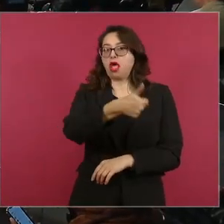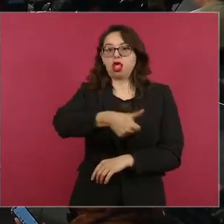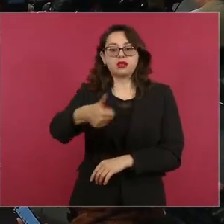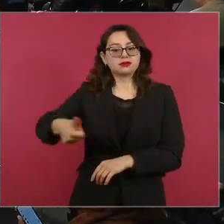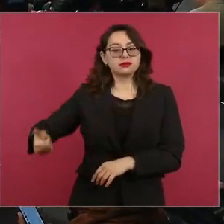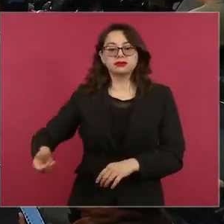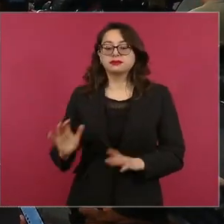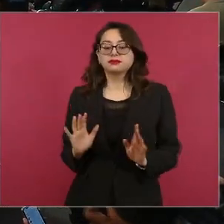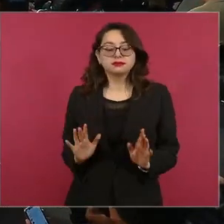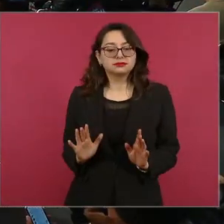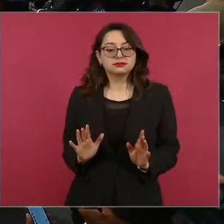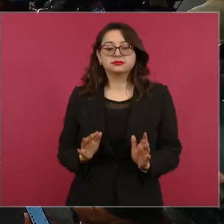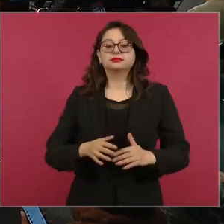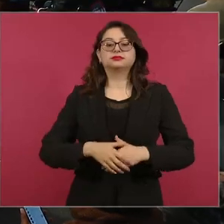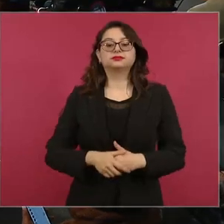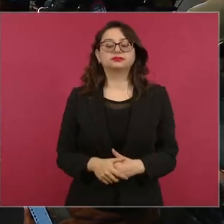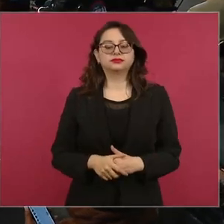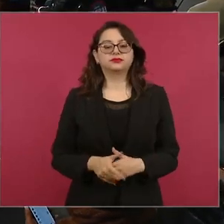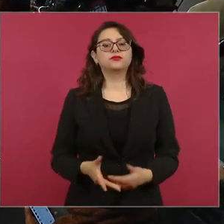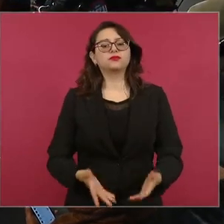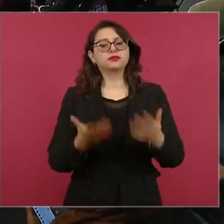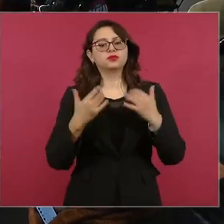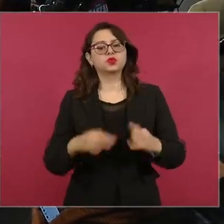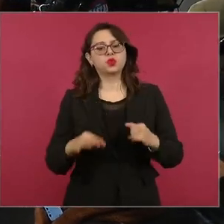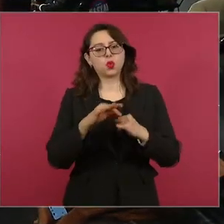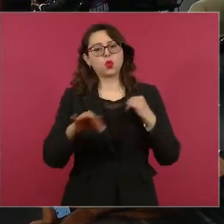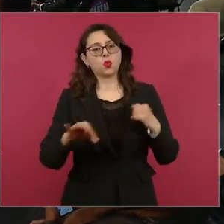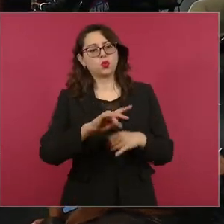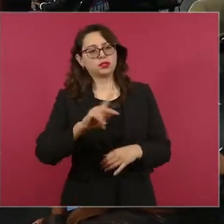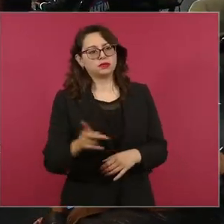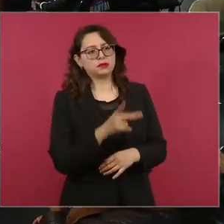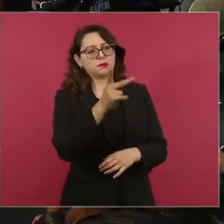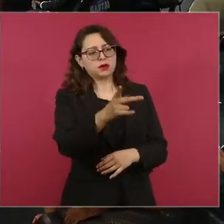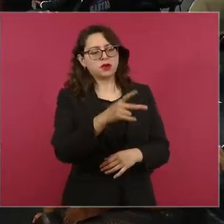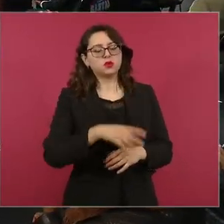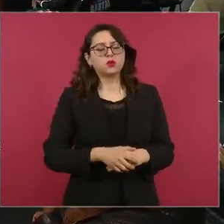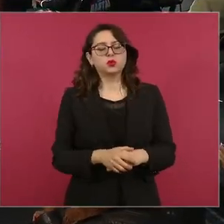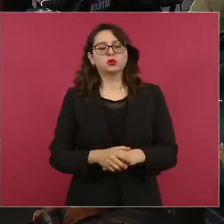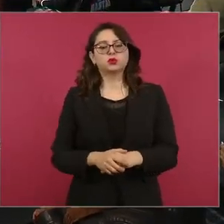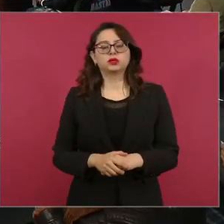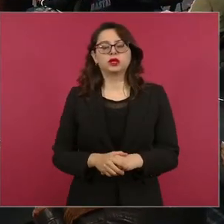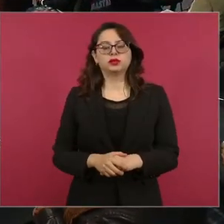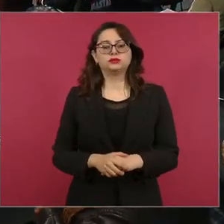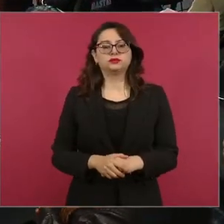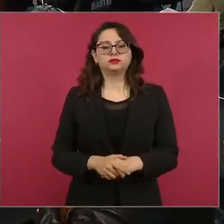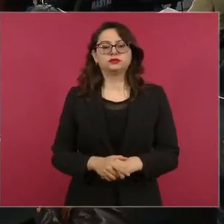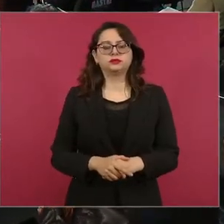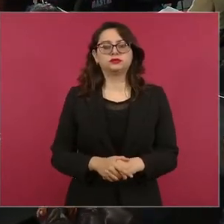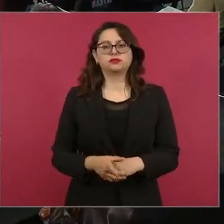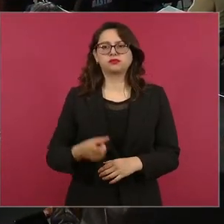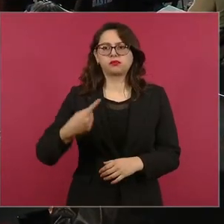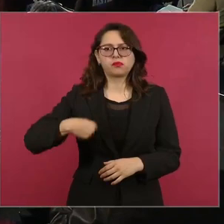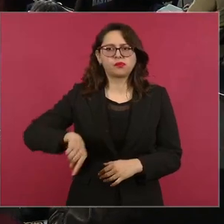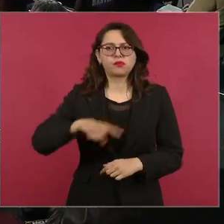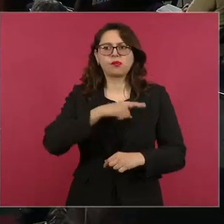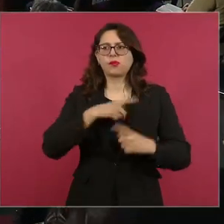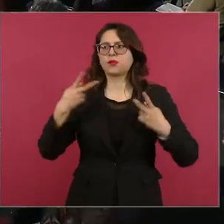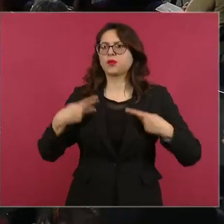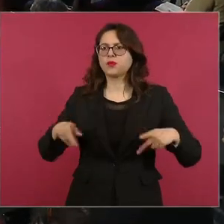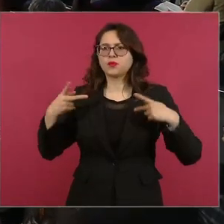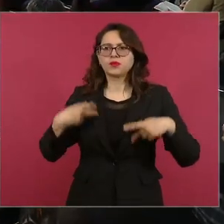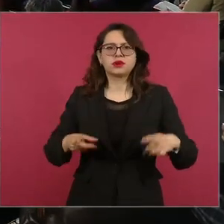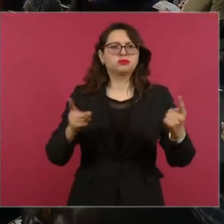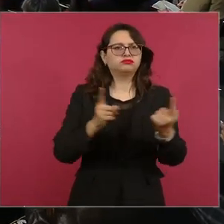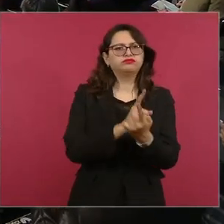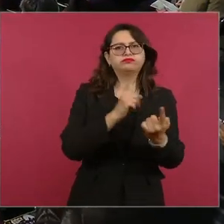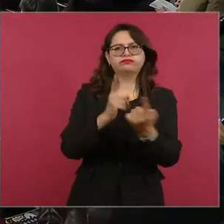presidente, dentro de los sondeos que hemos hecho a través del medio en diferentes lugares, gente de a pie en la Ciudad de